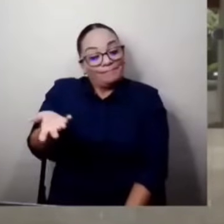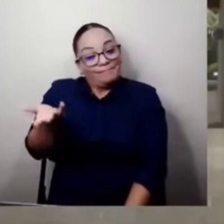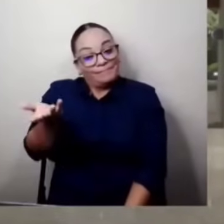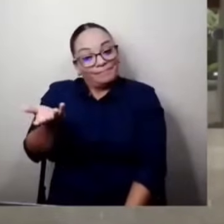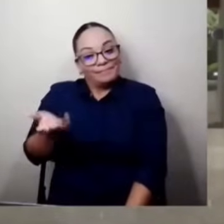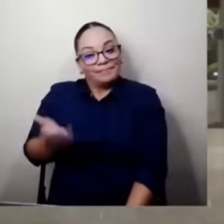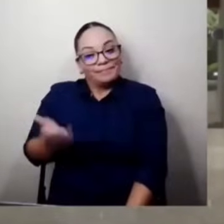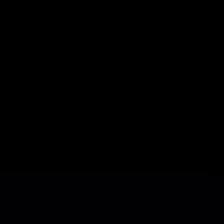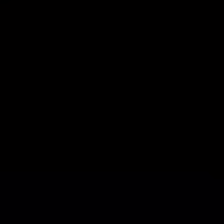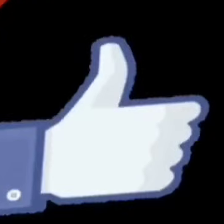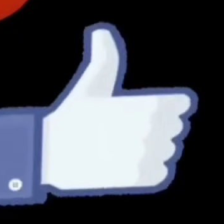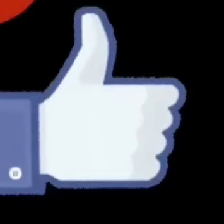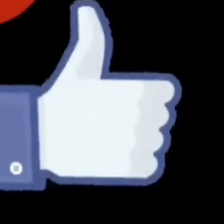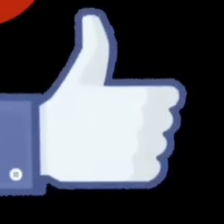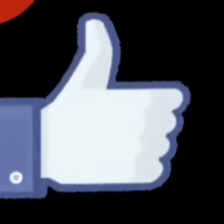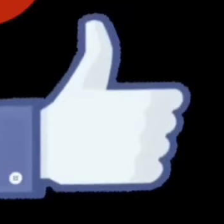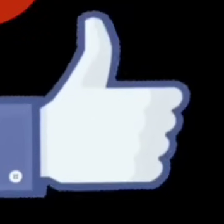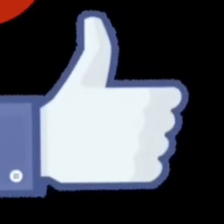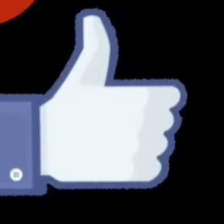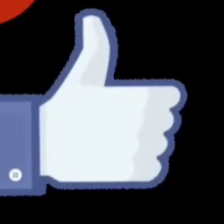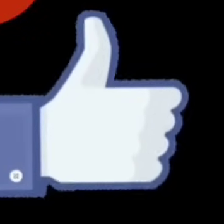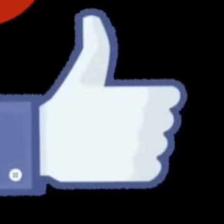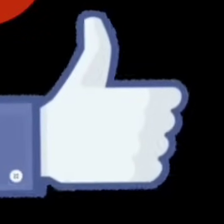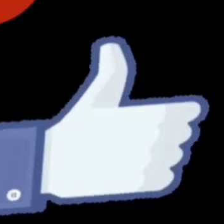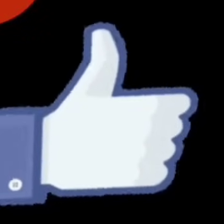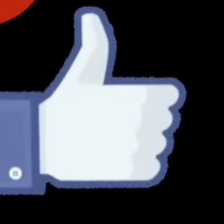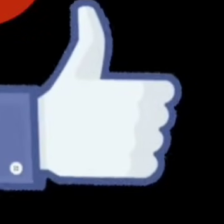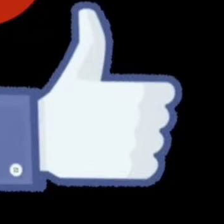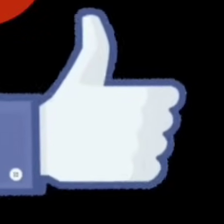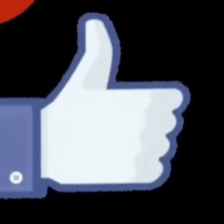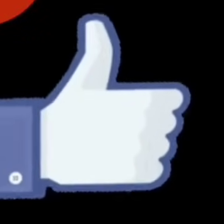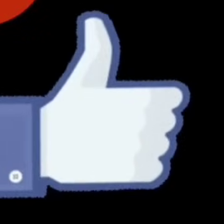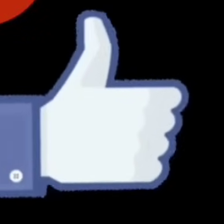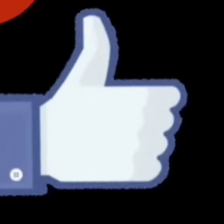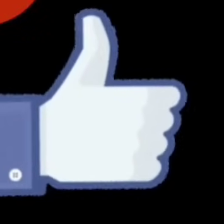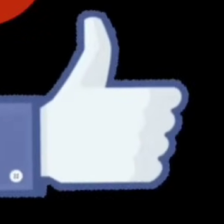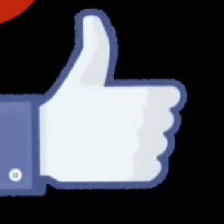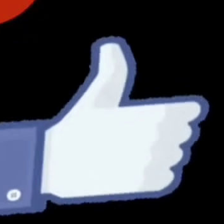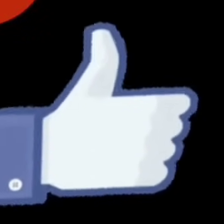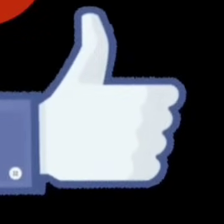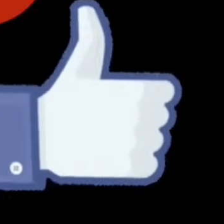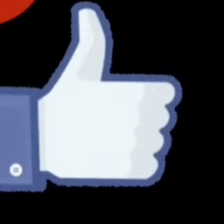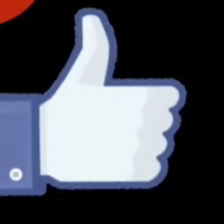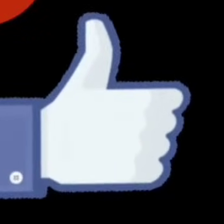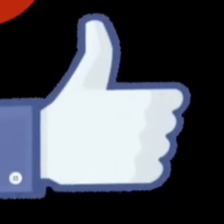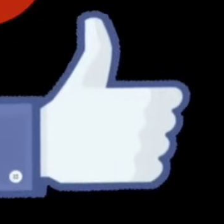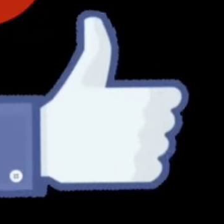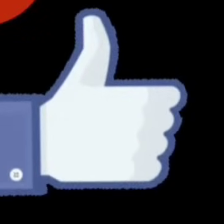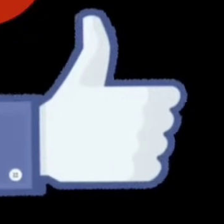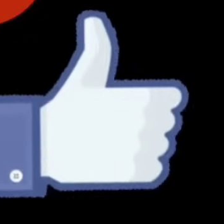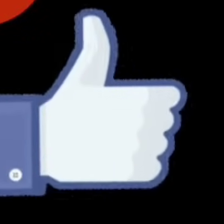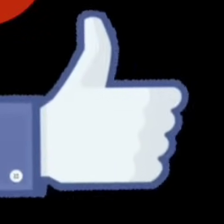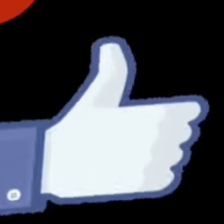Nada más que decir. Suscríbete, comparte el video, comenta y deja tu poderoso like. Muchas gracias.